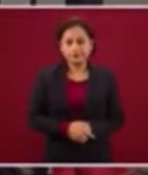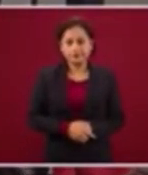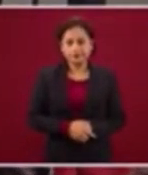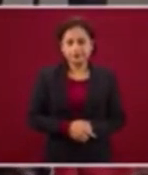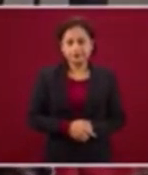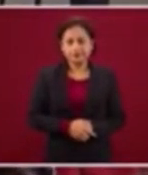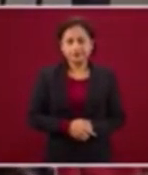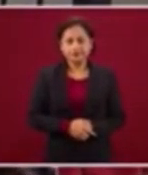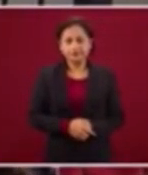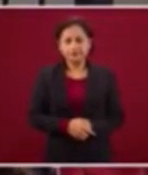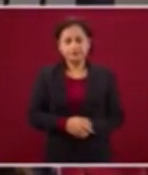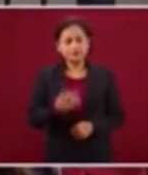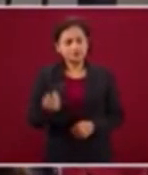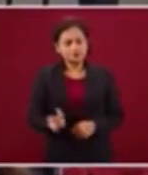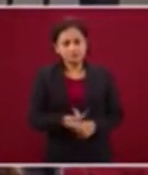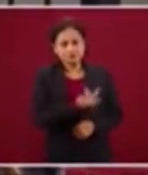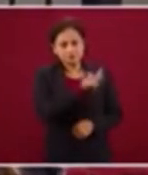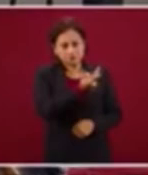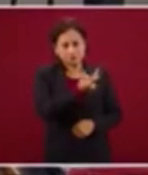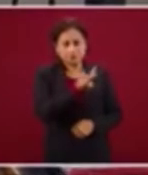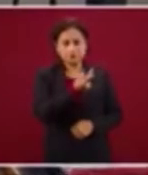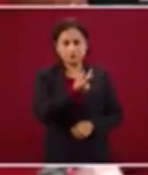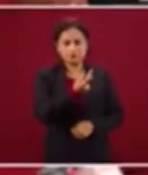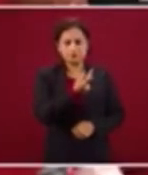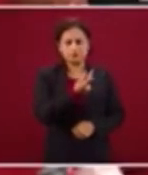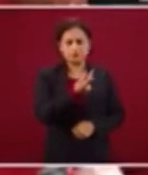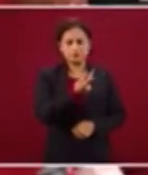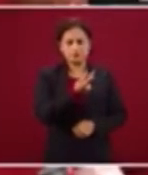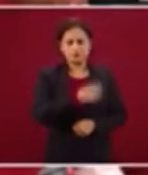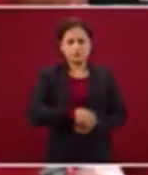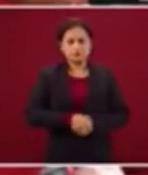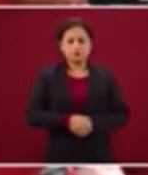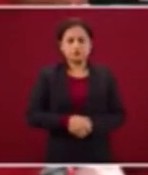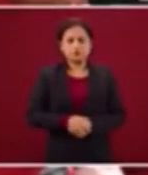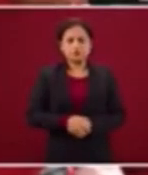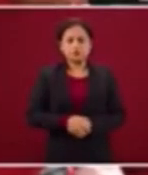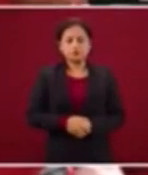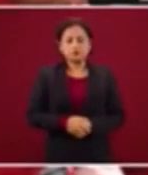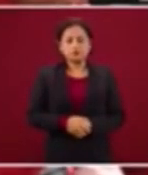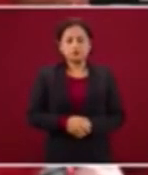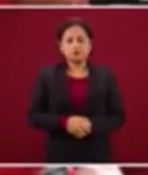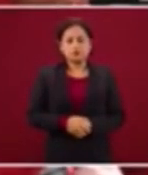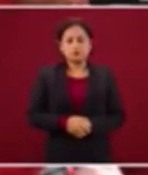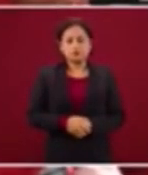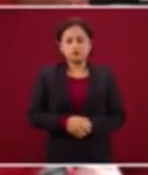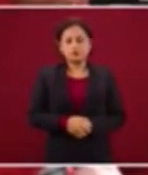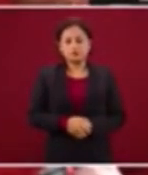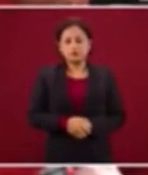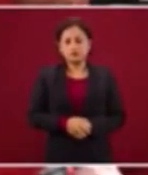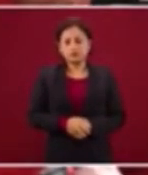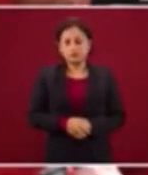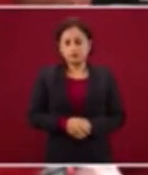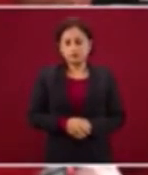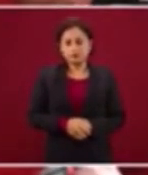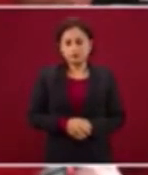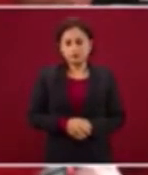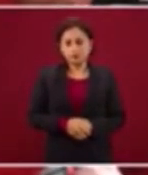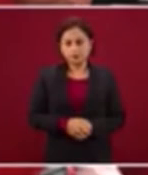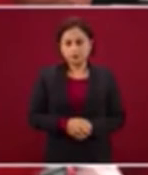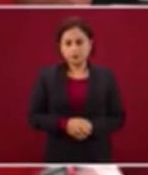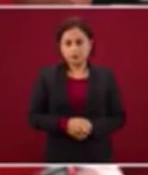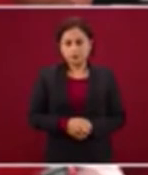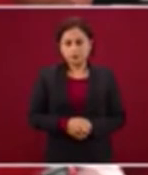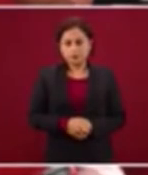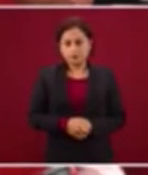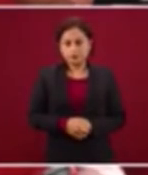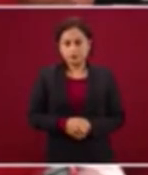¿Qué tiempo usted determinaría que lo que más ha soltado la reacción de